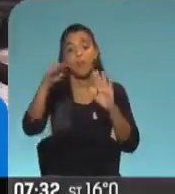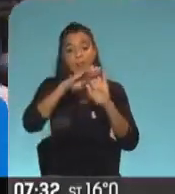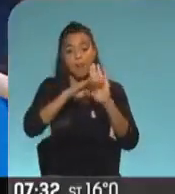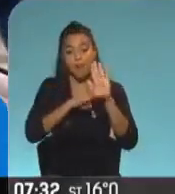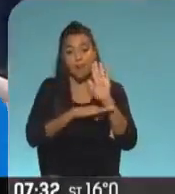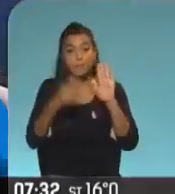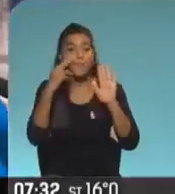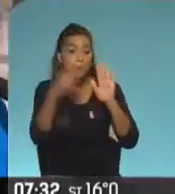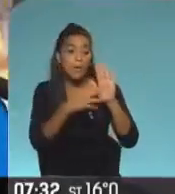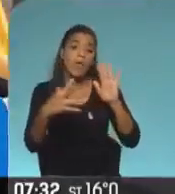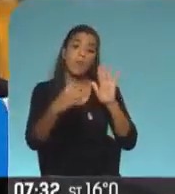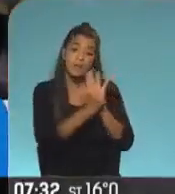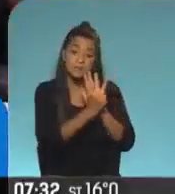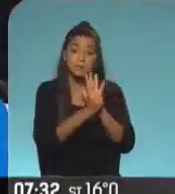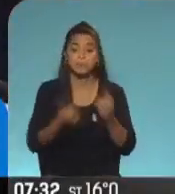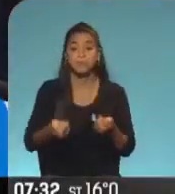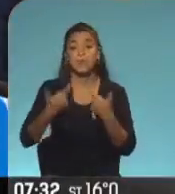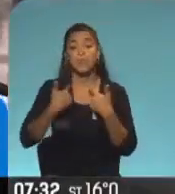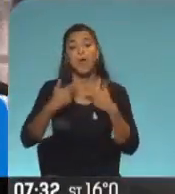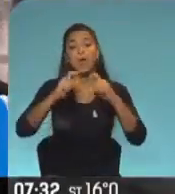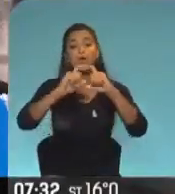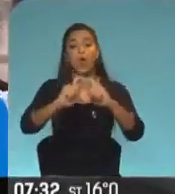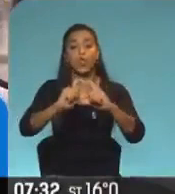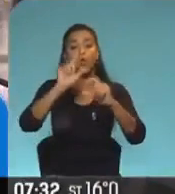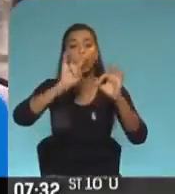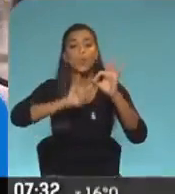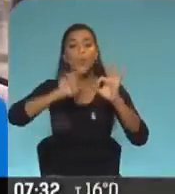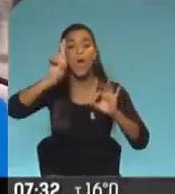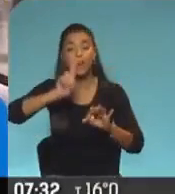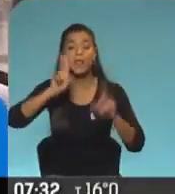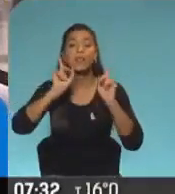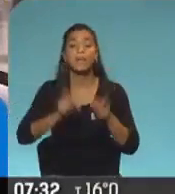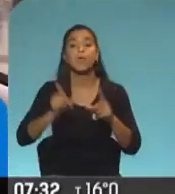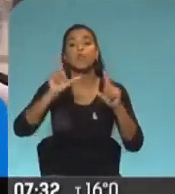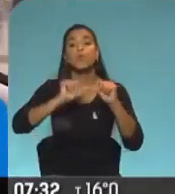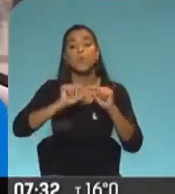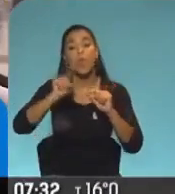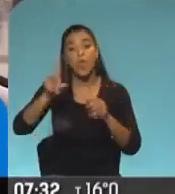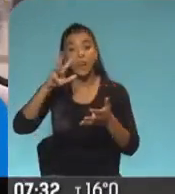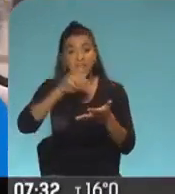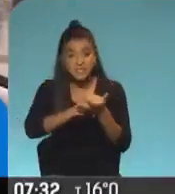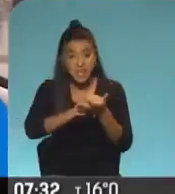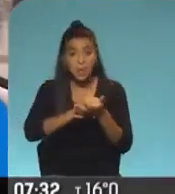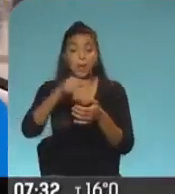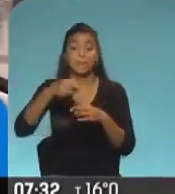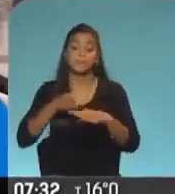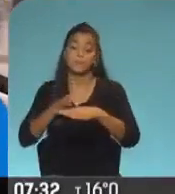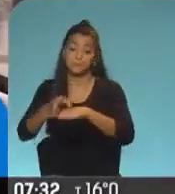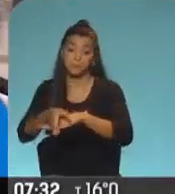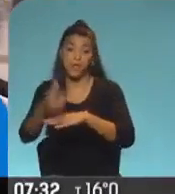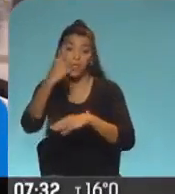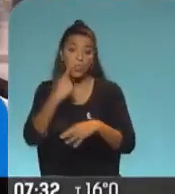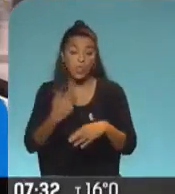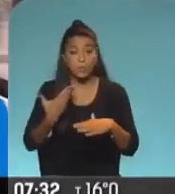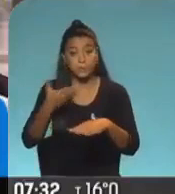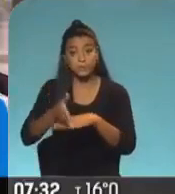ahí realizan la reserva, le va a devolver un código QR y un número también de reserva, y con ese se va a acercar el día, lo